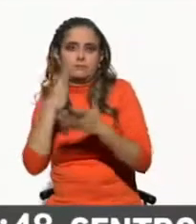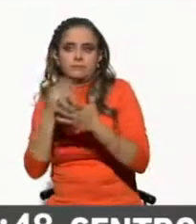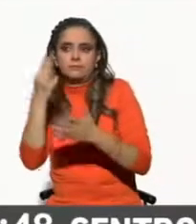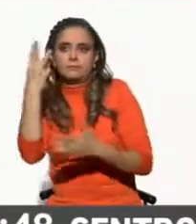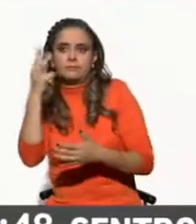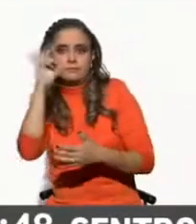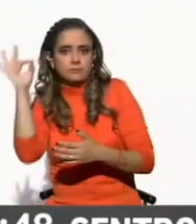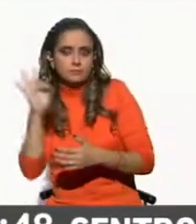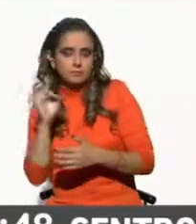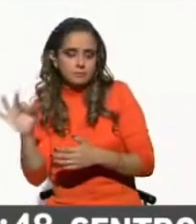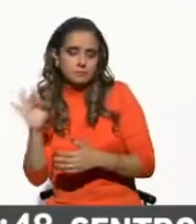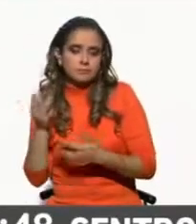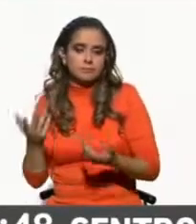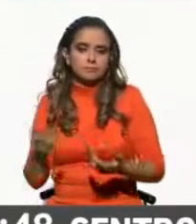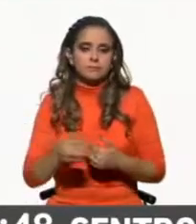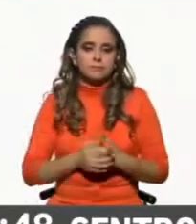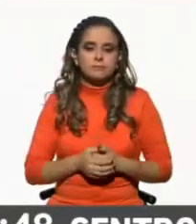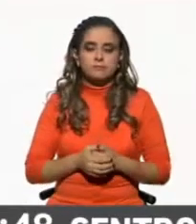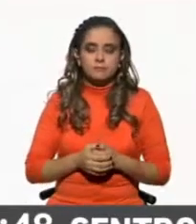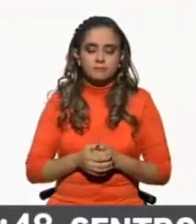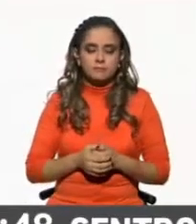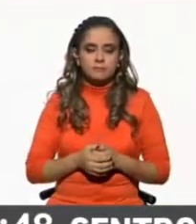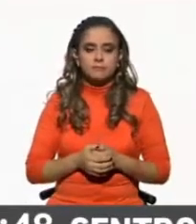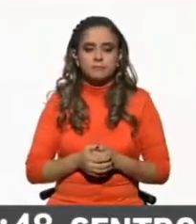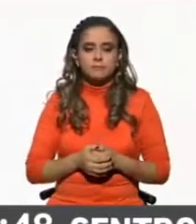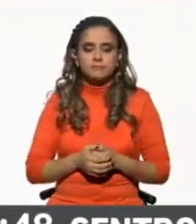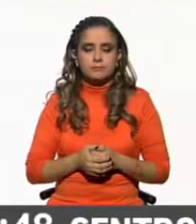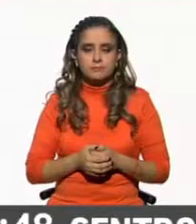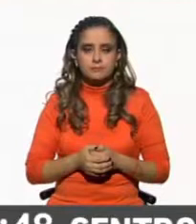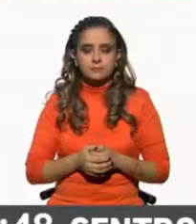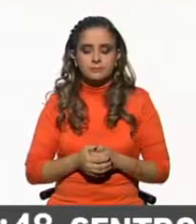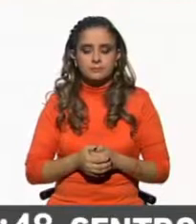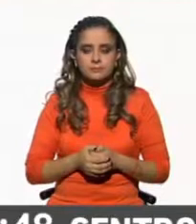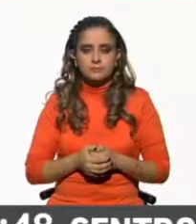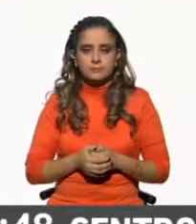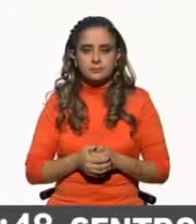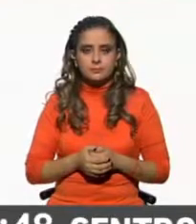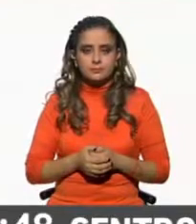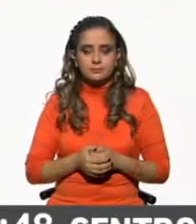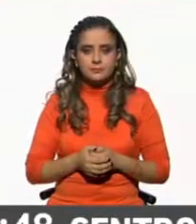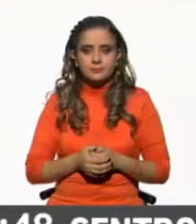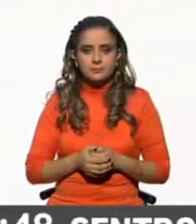mencionar, y hay algunos otros